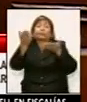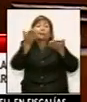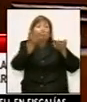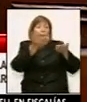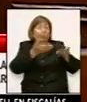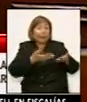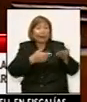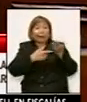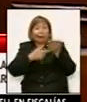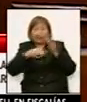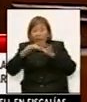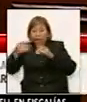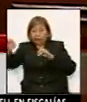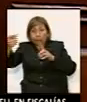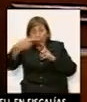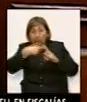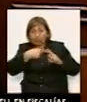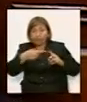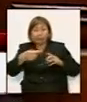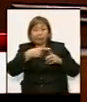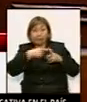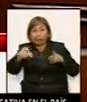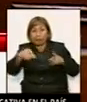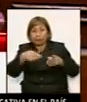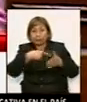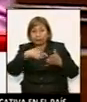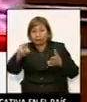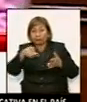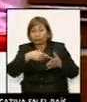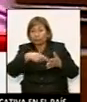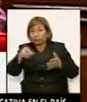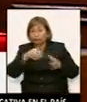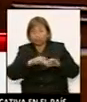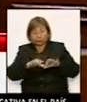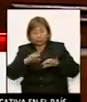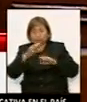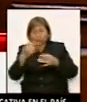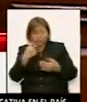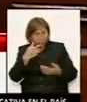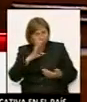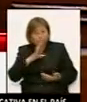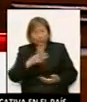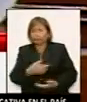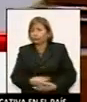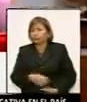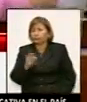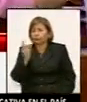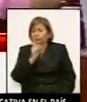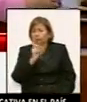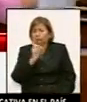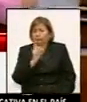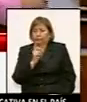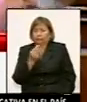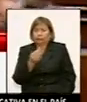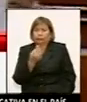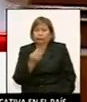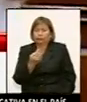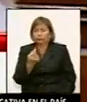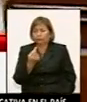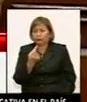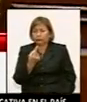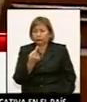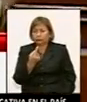forma virtual, pasar el expediente al Poder Judicial. Entonces, estamos hablando aquí no solamente de que